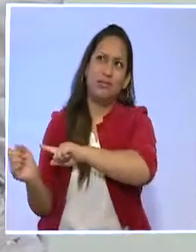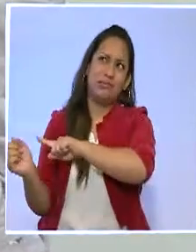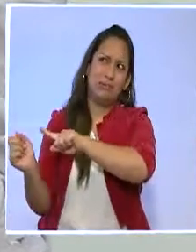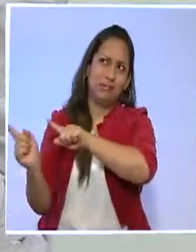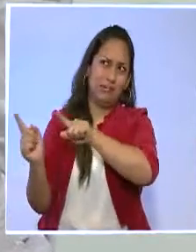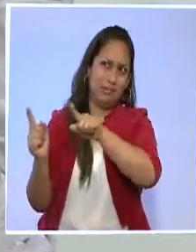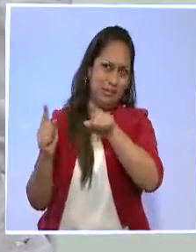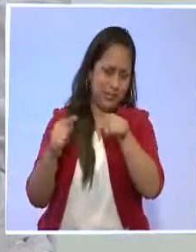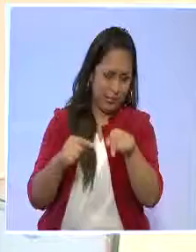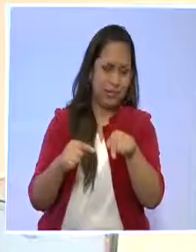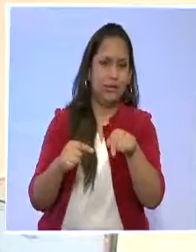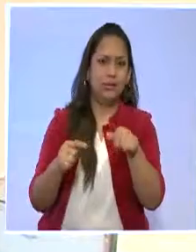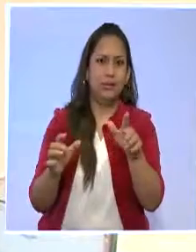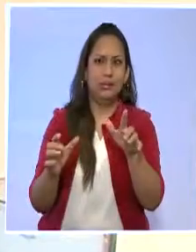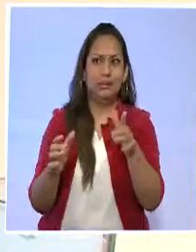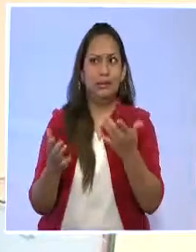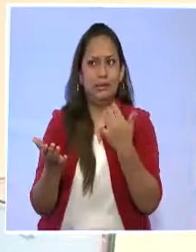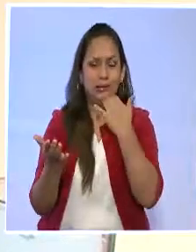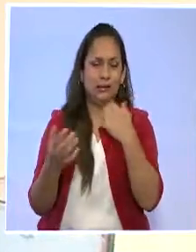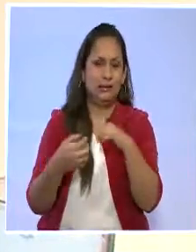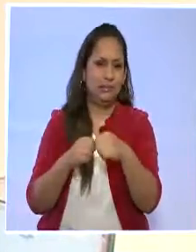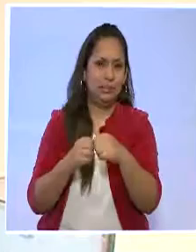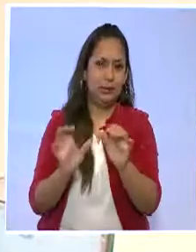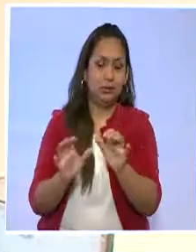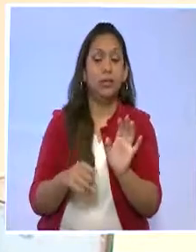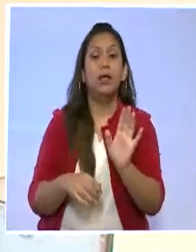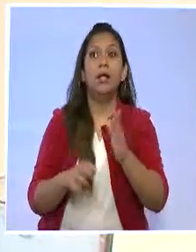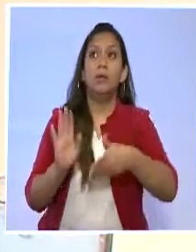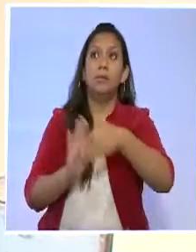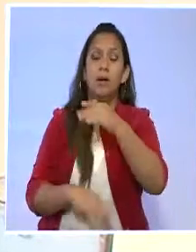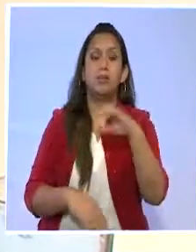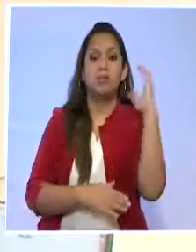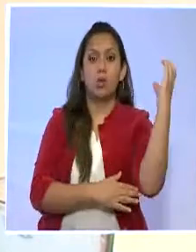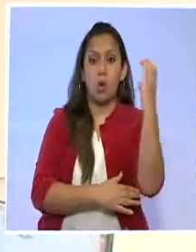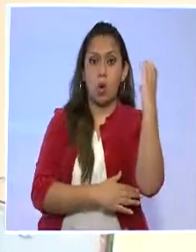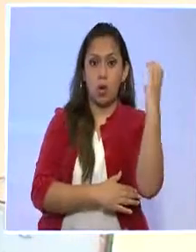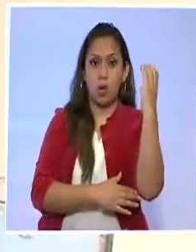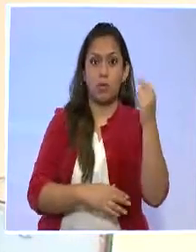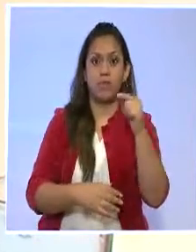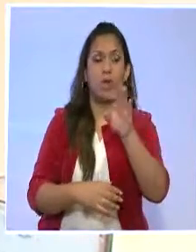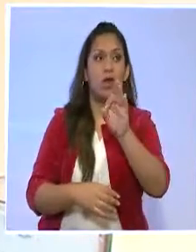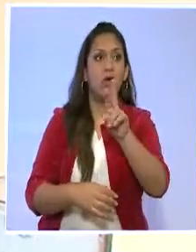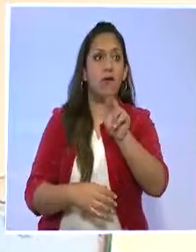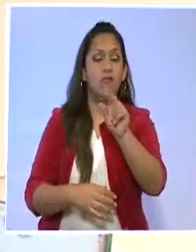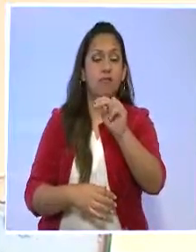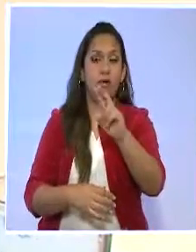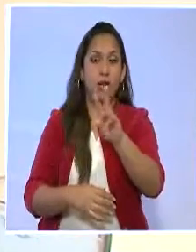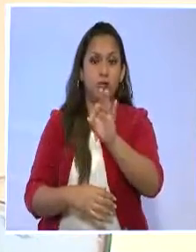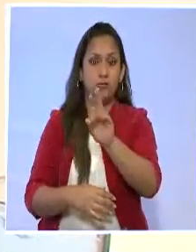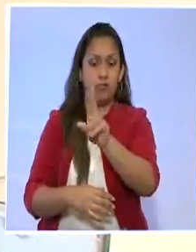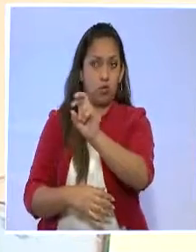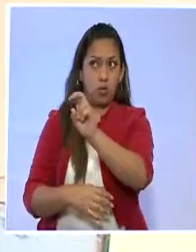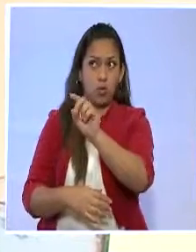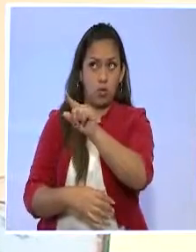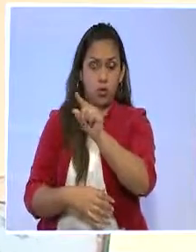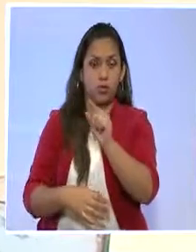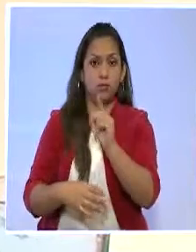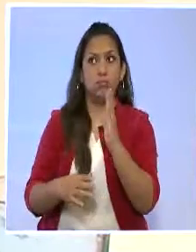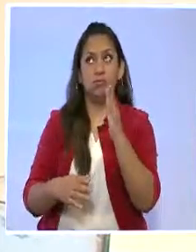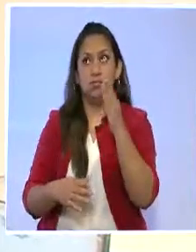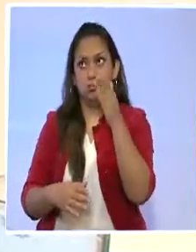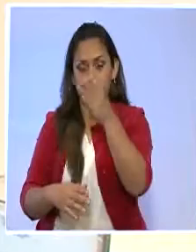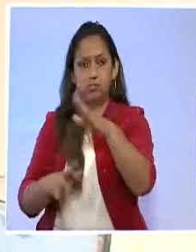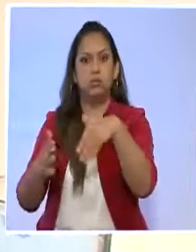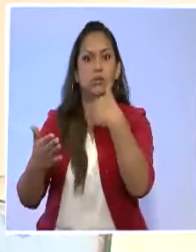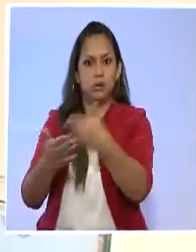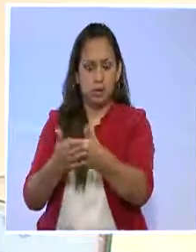algunas bueno de ida realmente fue escala bogotá bogotá a frankfurt y frankfurt minks llegamos amigos ya el domingo en la noche